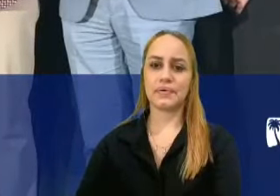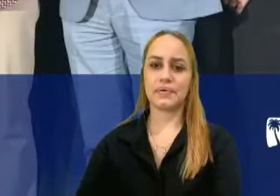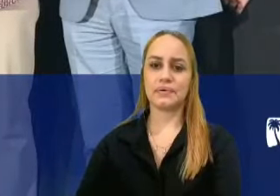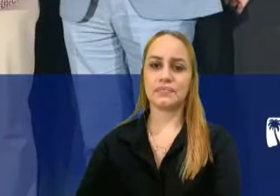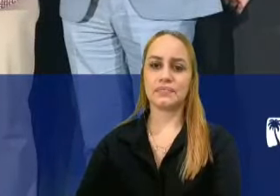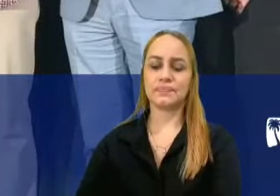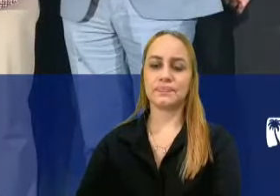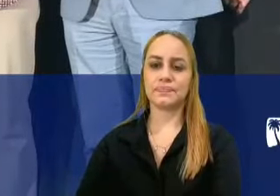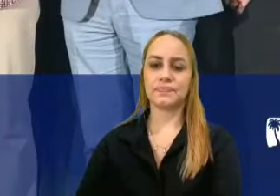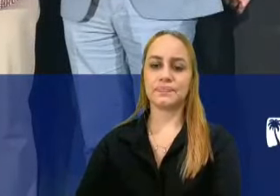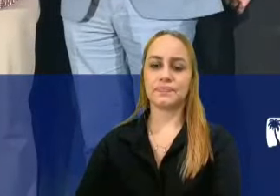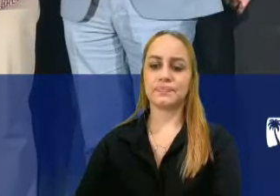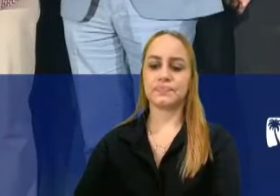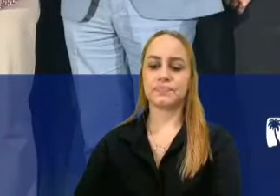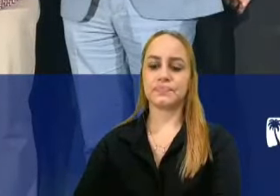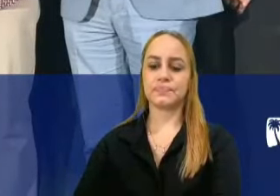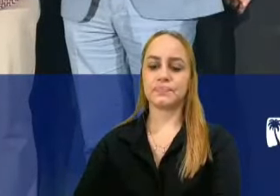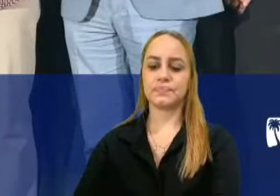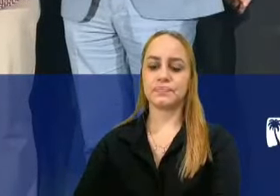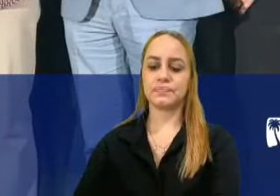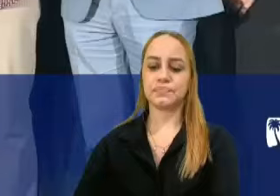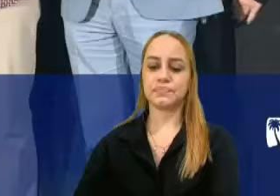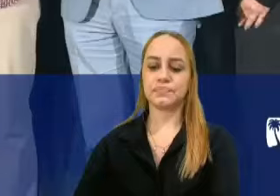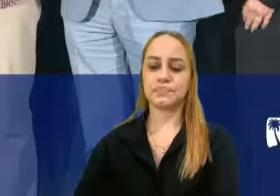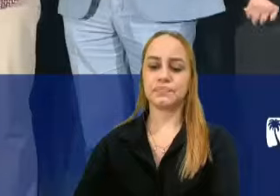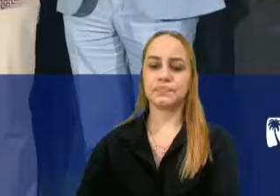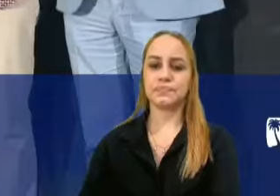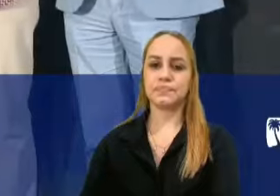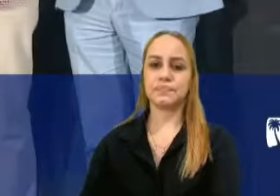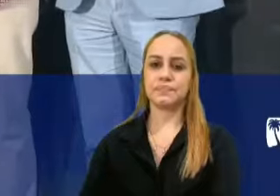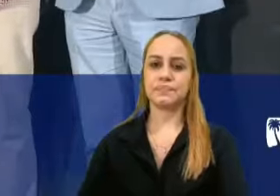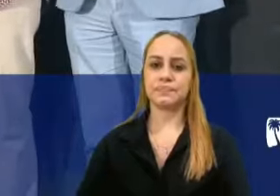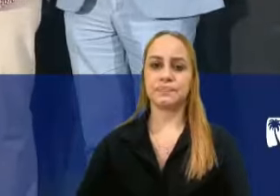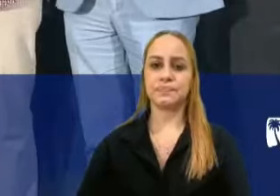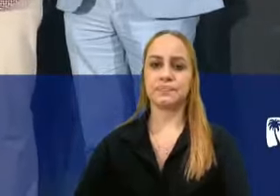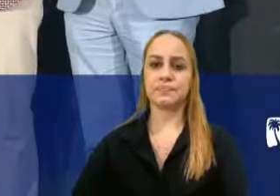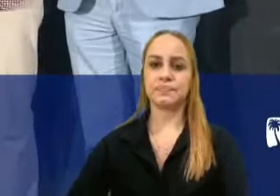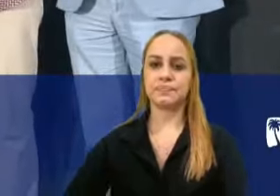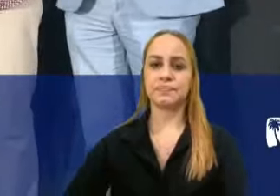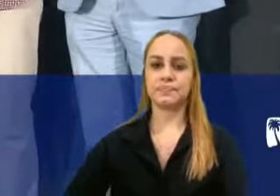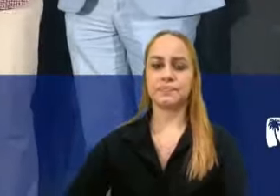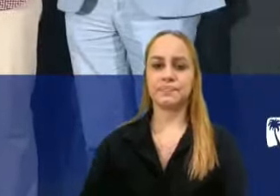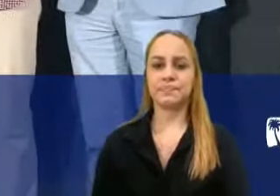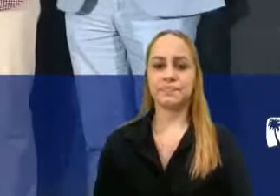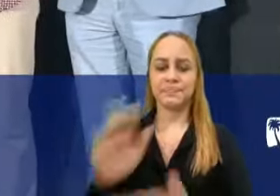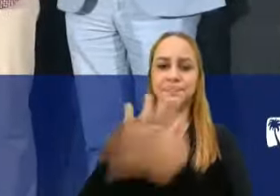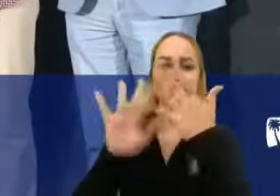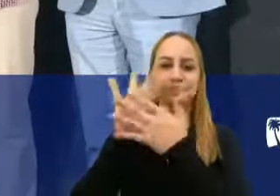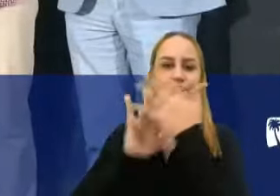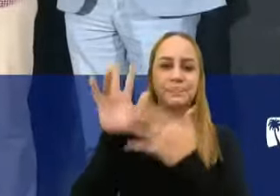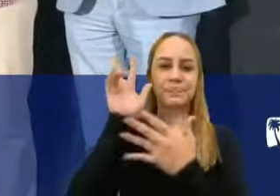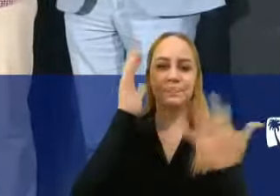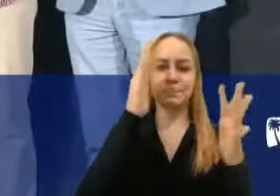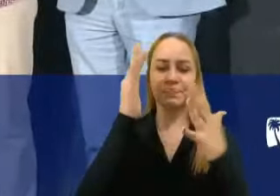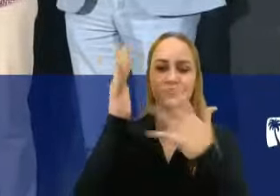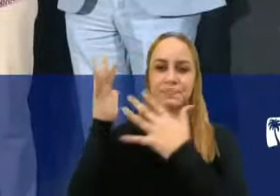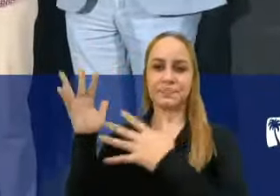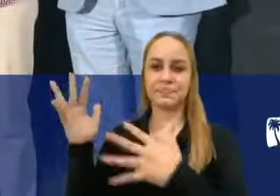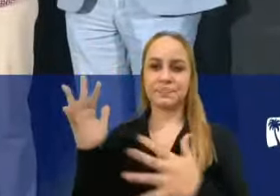masculina ha recaído en el senador Carmelo río a quien felicitamos por esa nueva encomienda que ha recibido